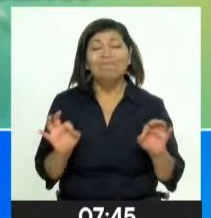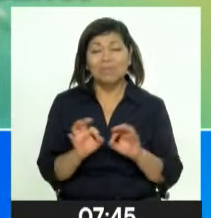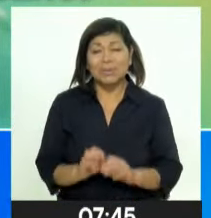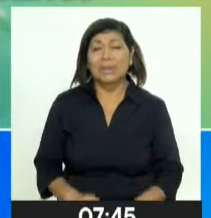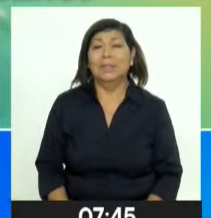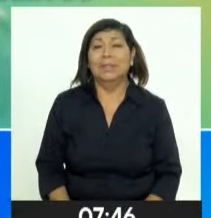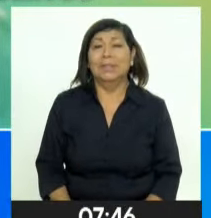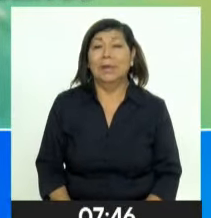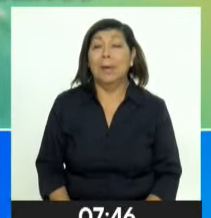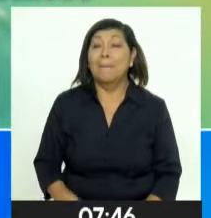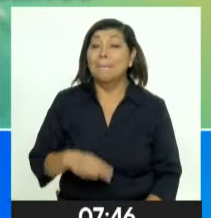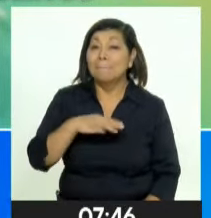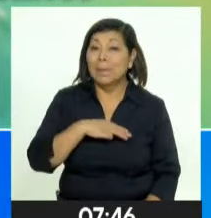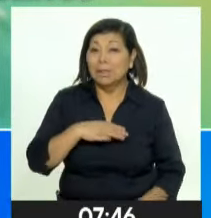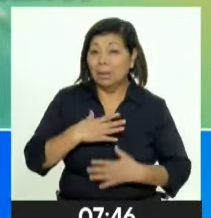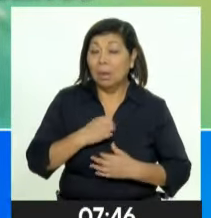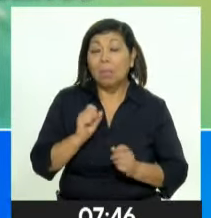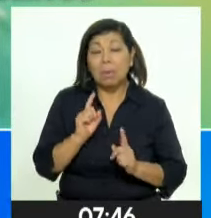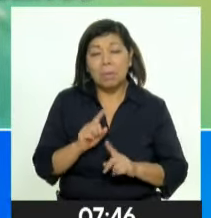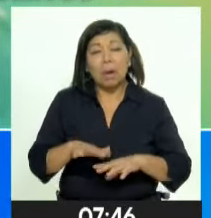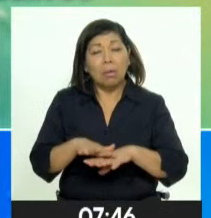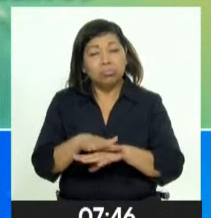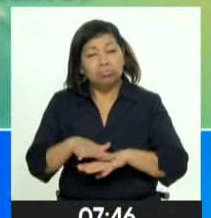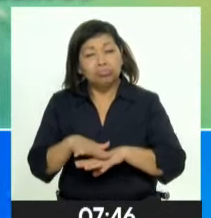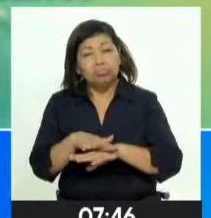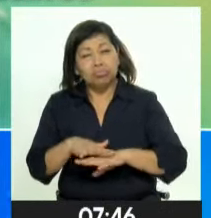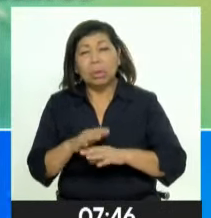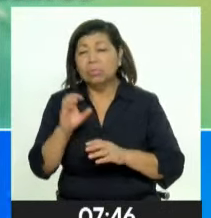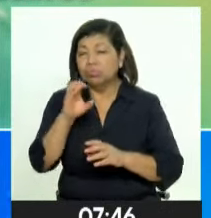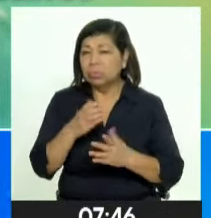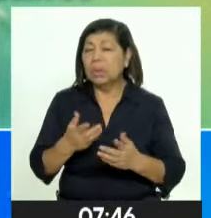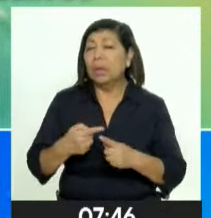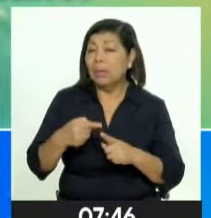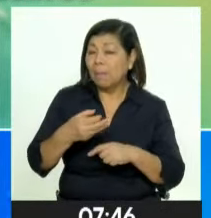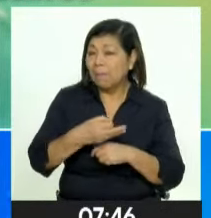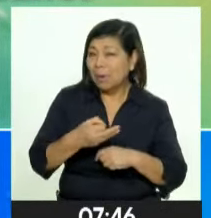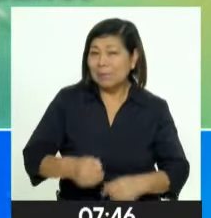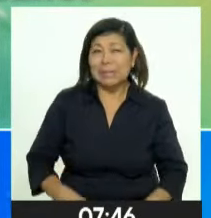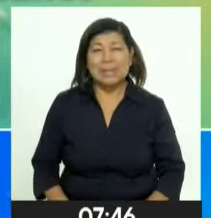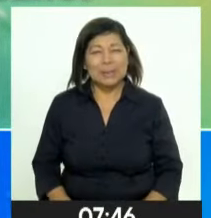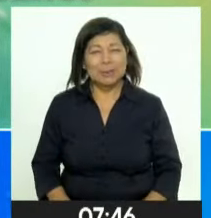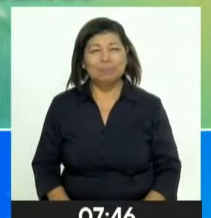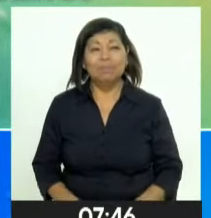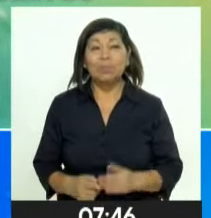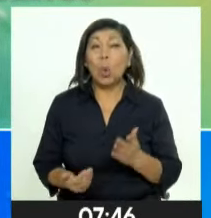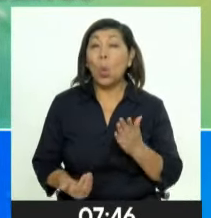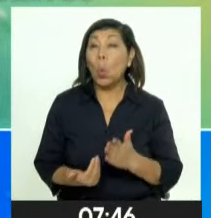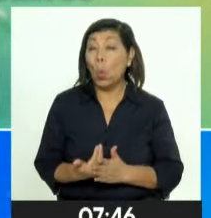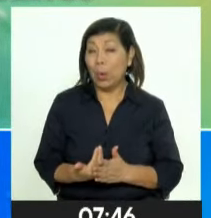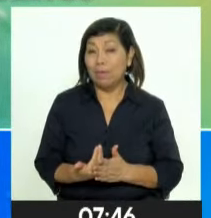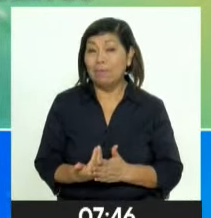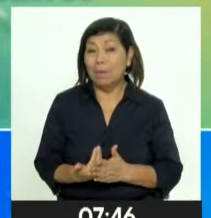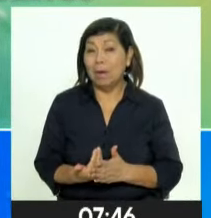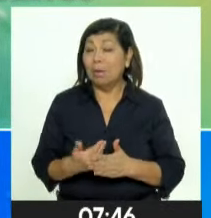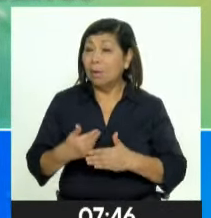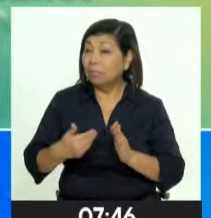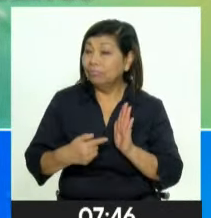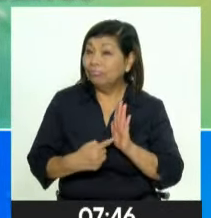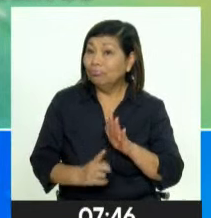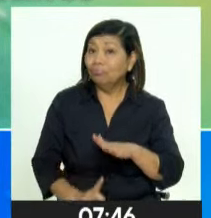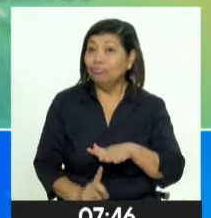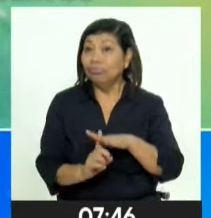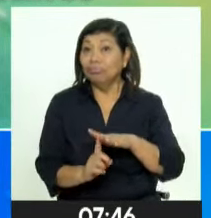que como Ministerio de Salud estamos evaluando y como todos los demás Ministerios de Salud de la región. Es una nueva tecnología que ha ido apareciendo y que está